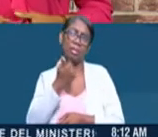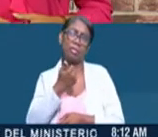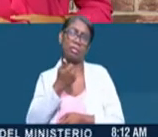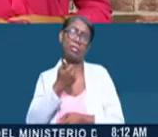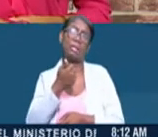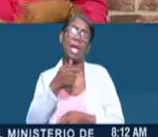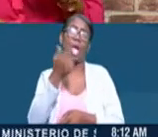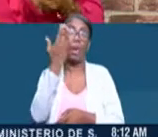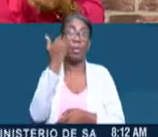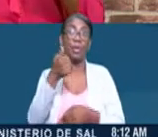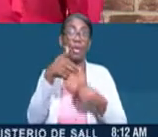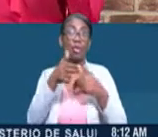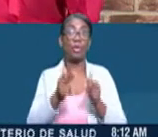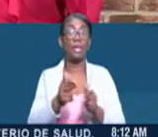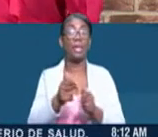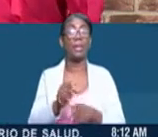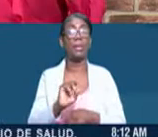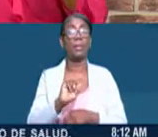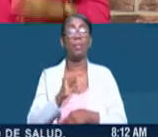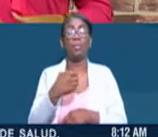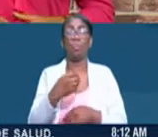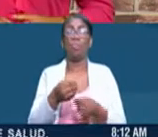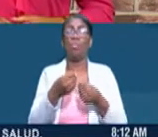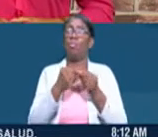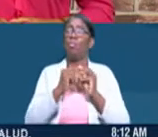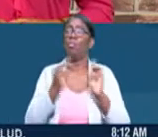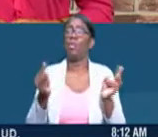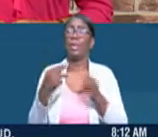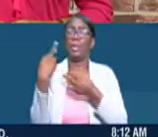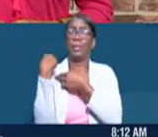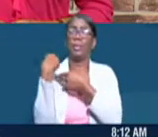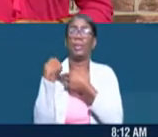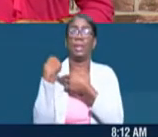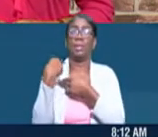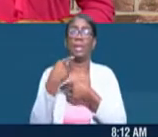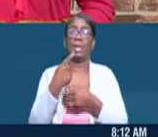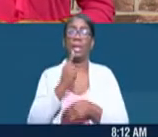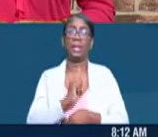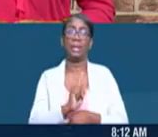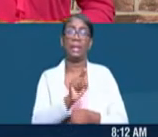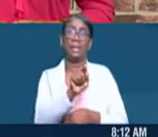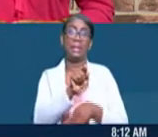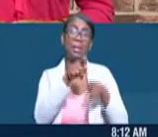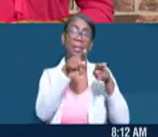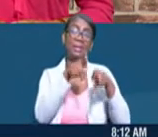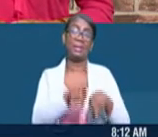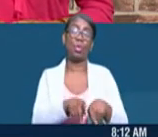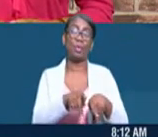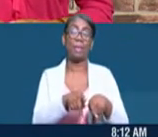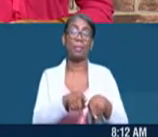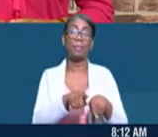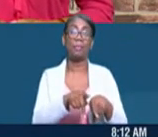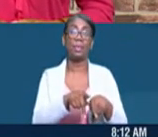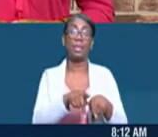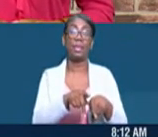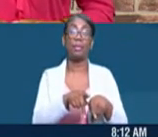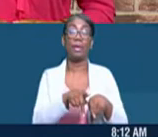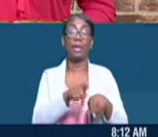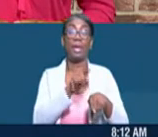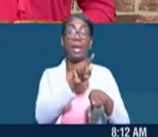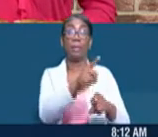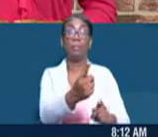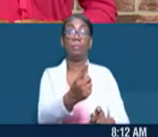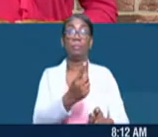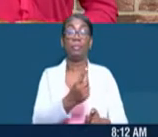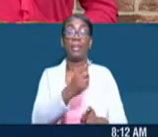somos personas decentes y muy responsables, y me parece que este acto que realizó esta persona, que fue detenida por personal del